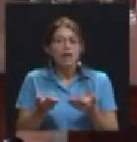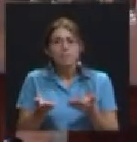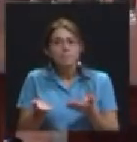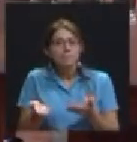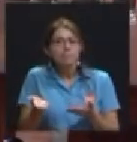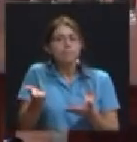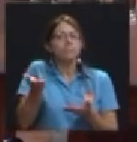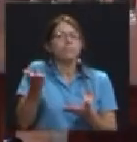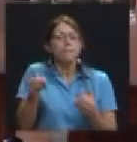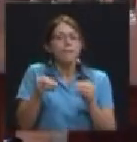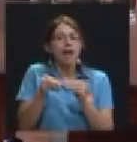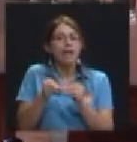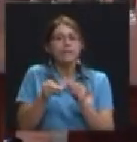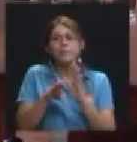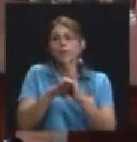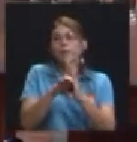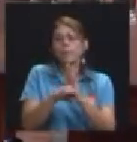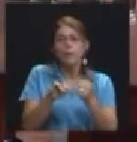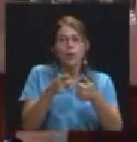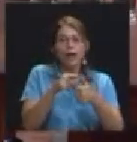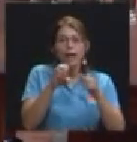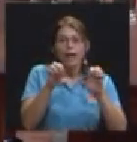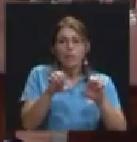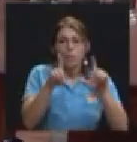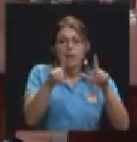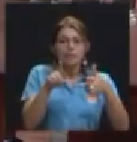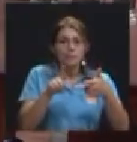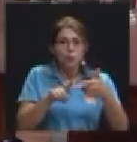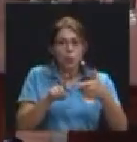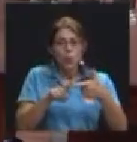como educación, salud,